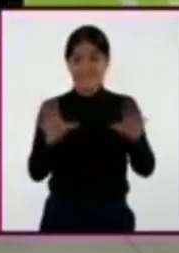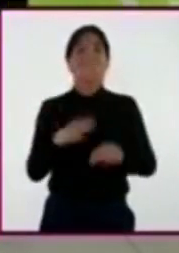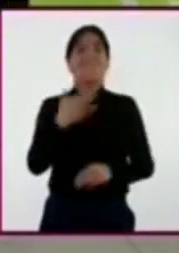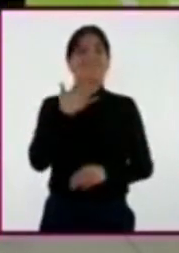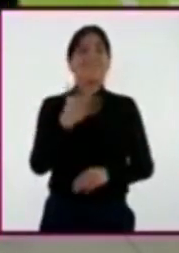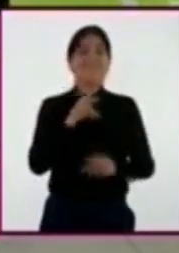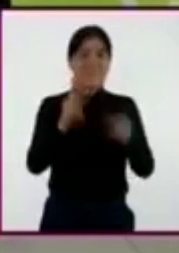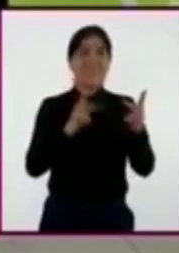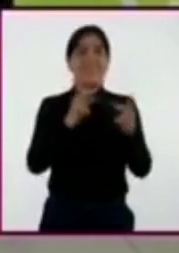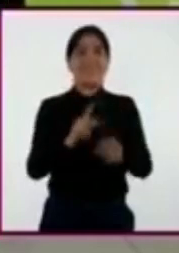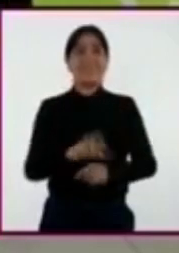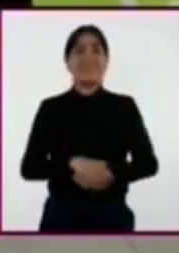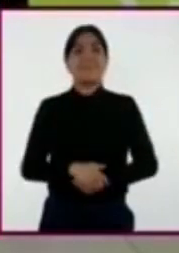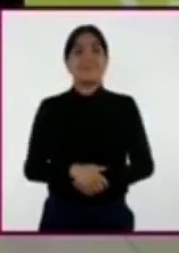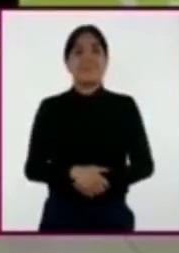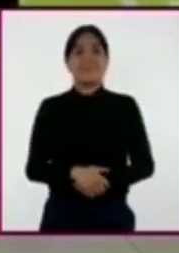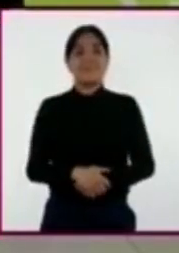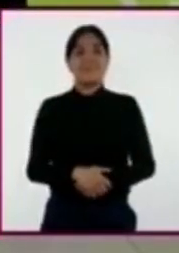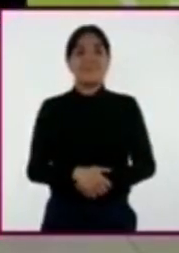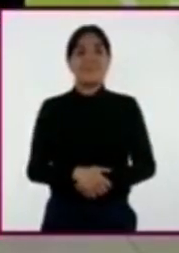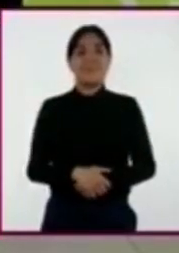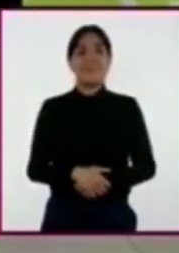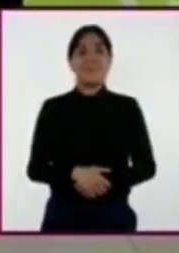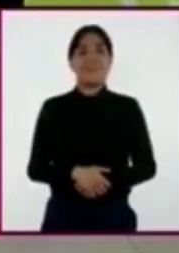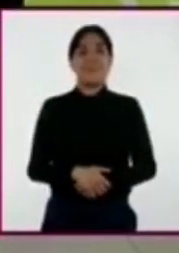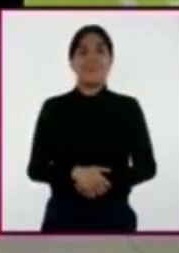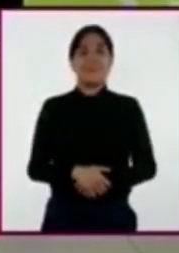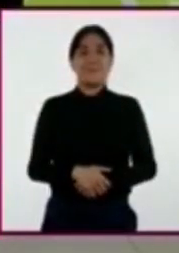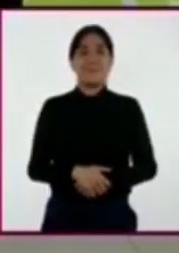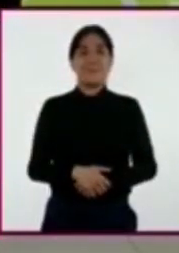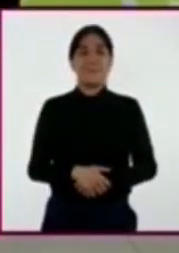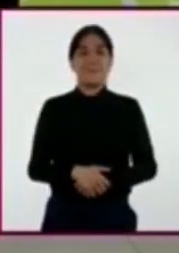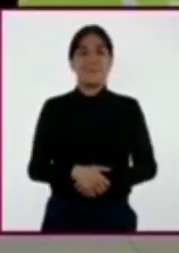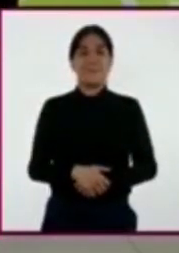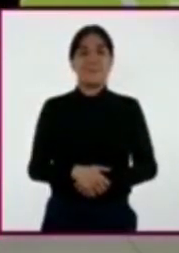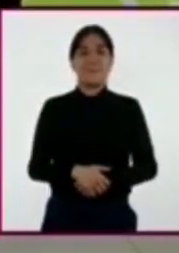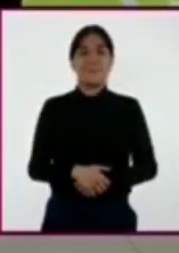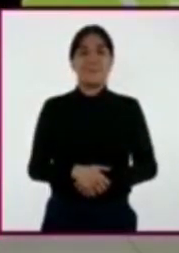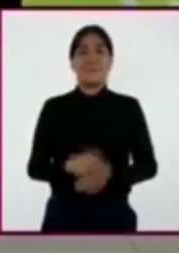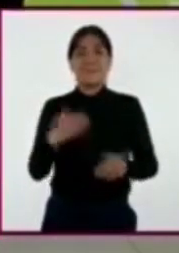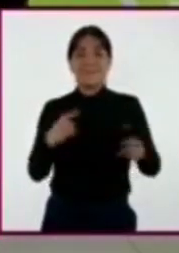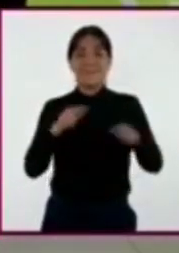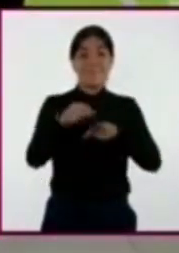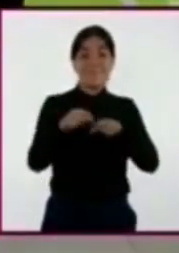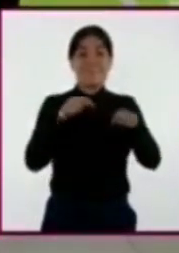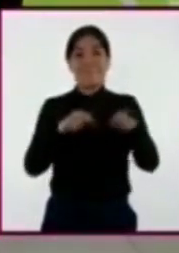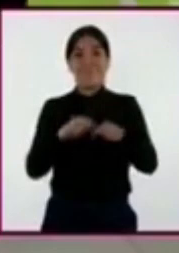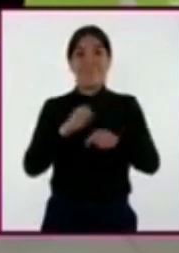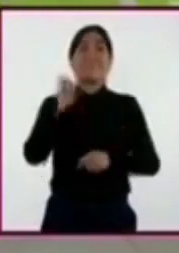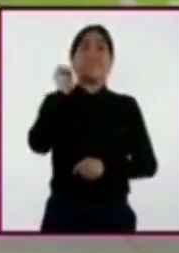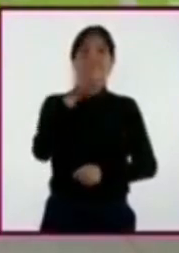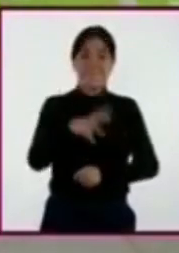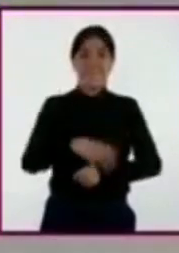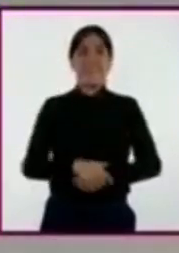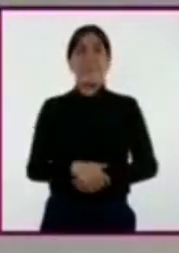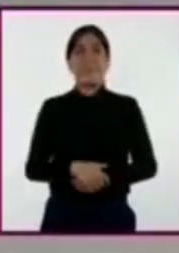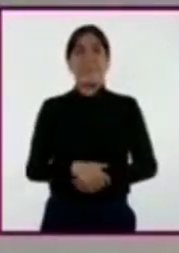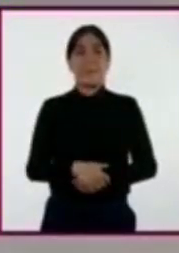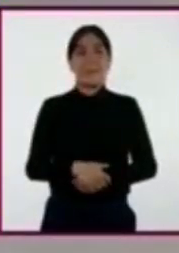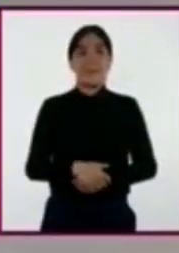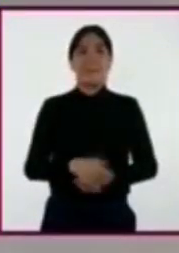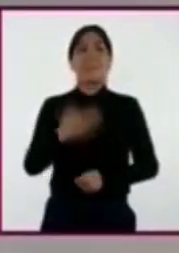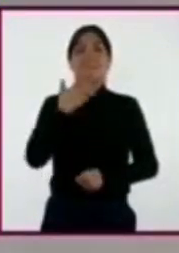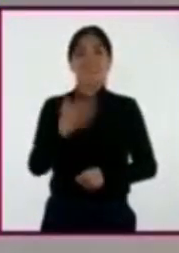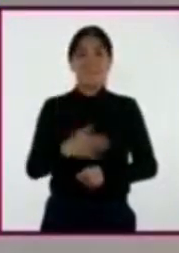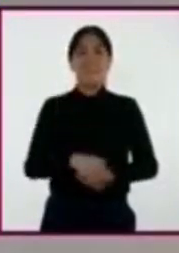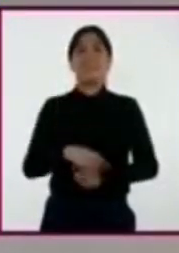Muy bien. Perfecto. Comenzamos y adelante, adelante, atrás, atrás. Lanzo. Muy bien,